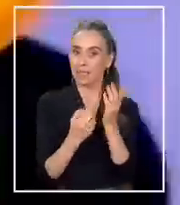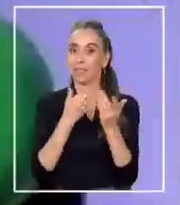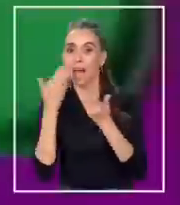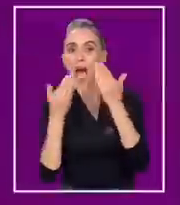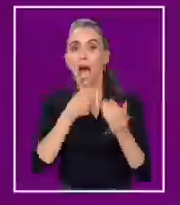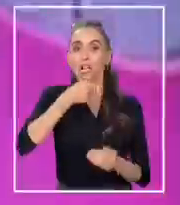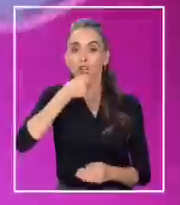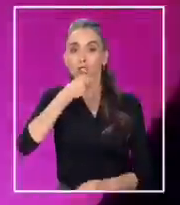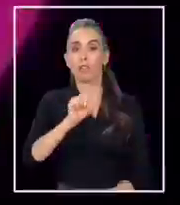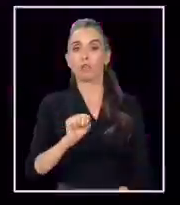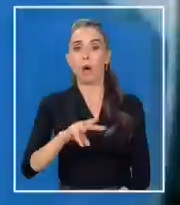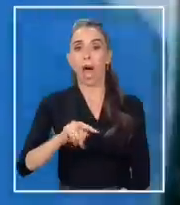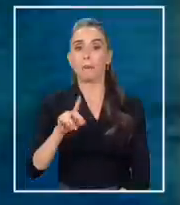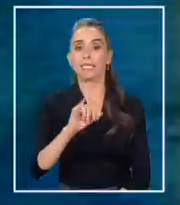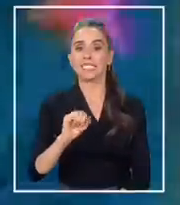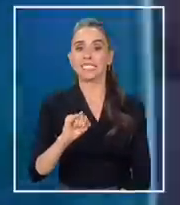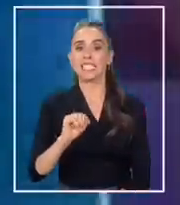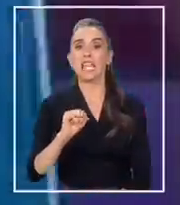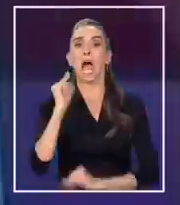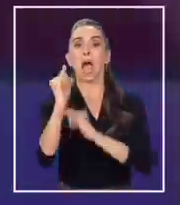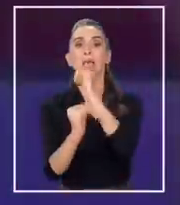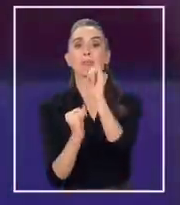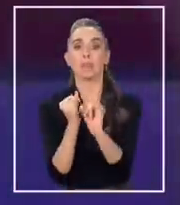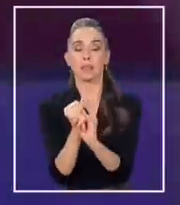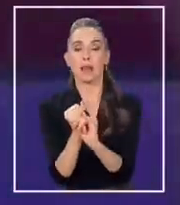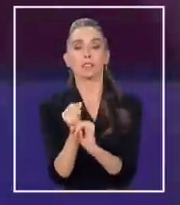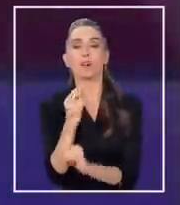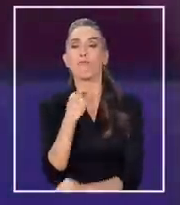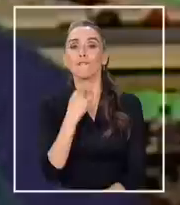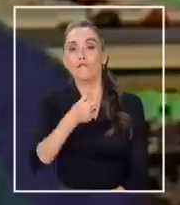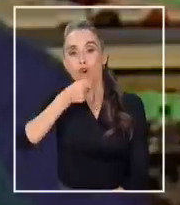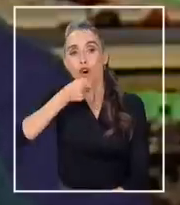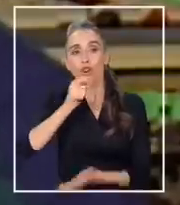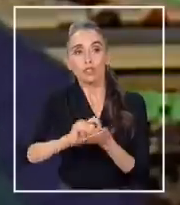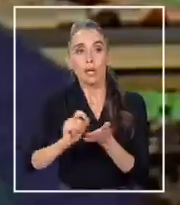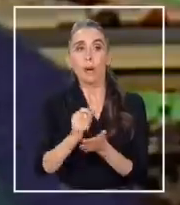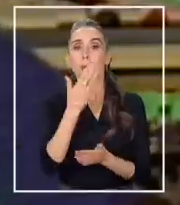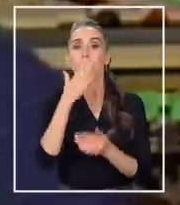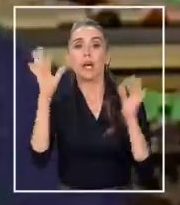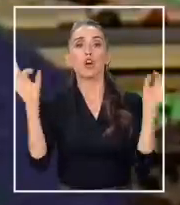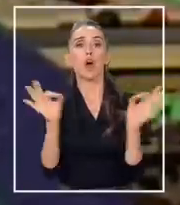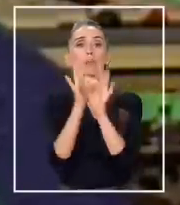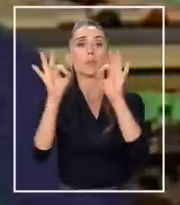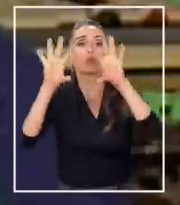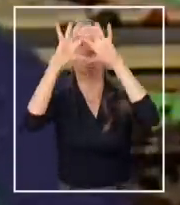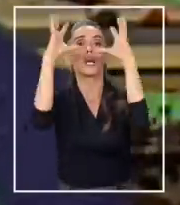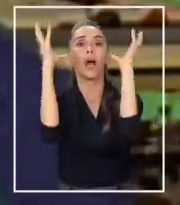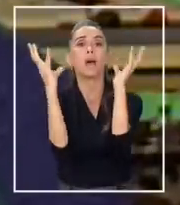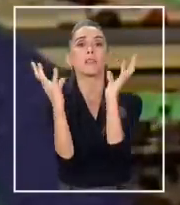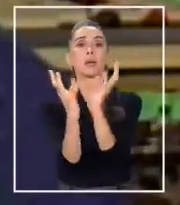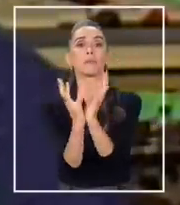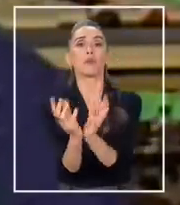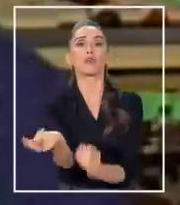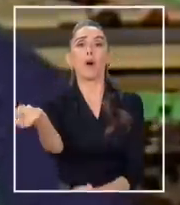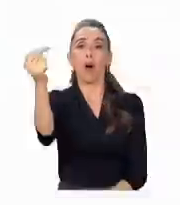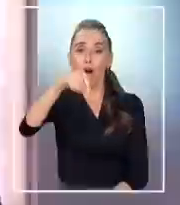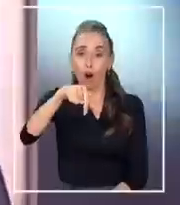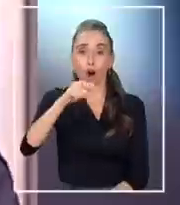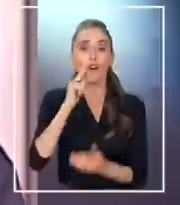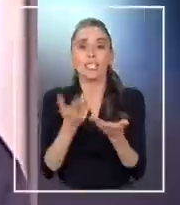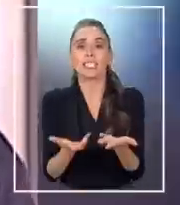Concierto Amnistía Internacional. De alguna manera podríamos decir que la mejor música del mundo está hoy día en